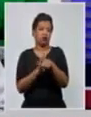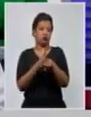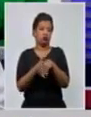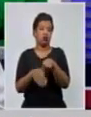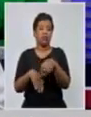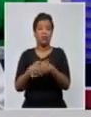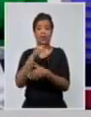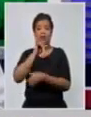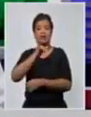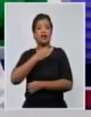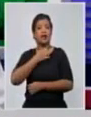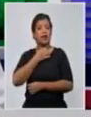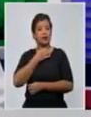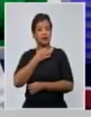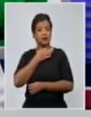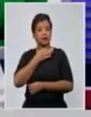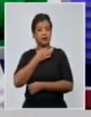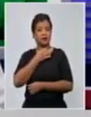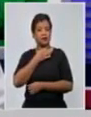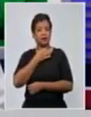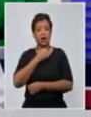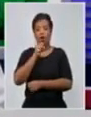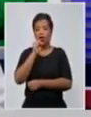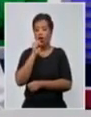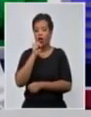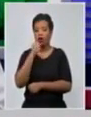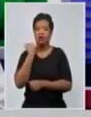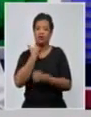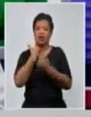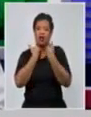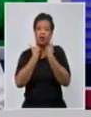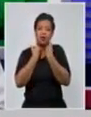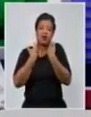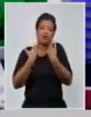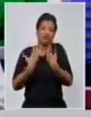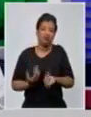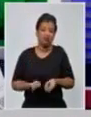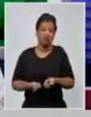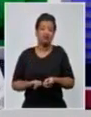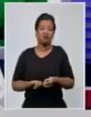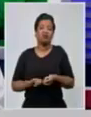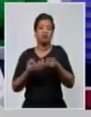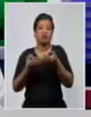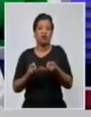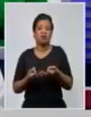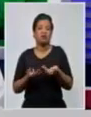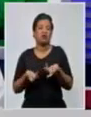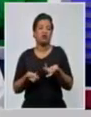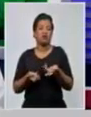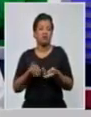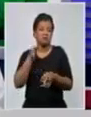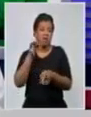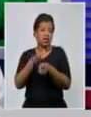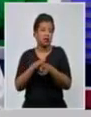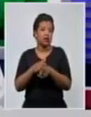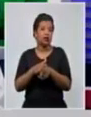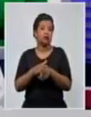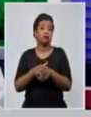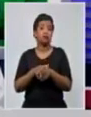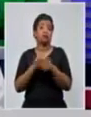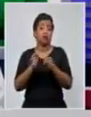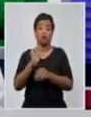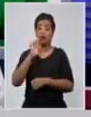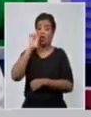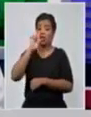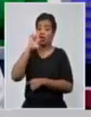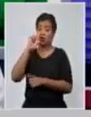el 6 de enero, tos húmeda, fiebre, decaimiento, se ingresa, se diagnostica,